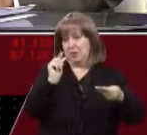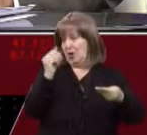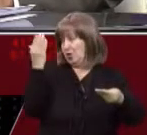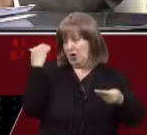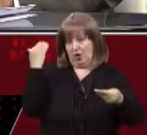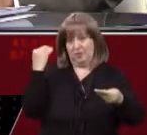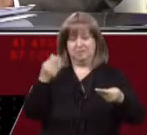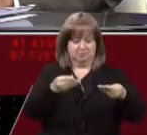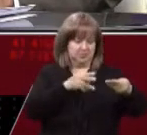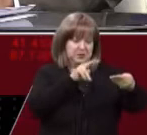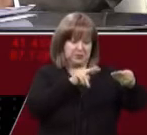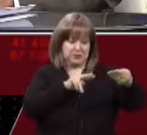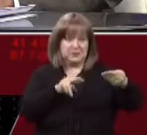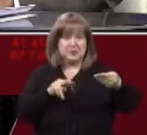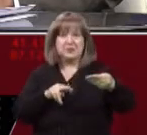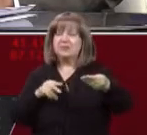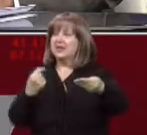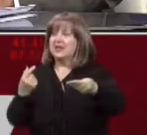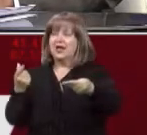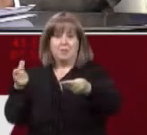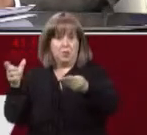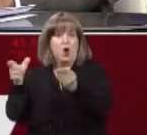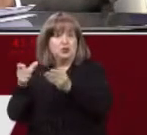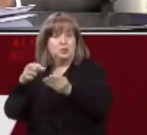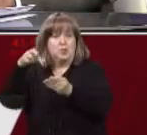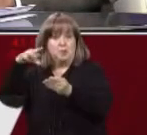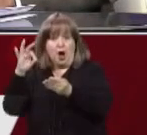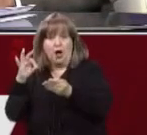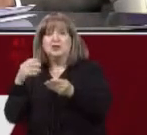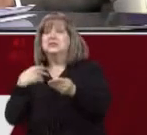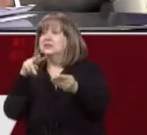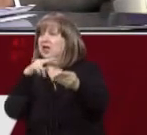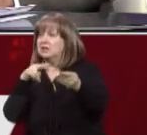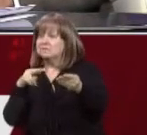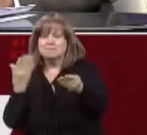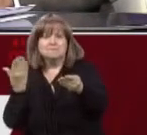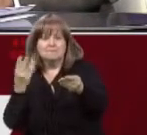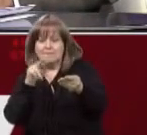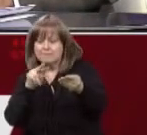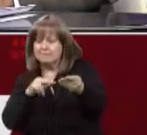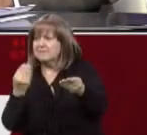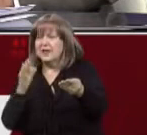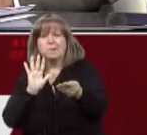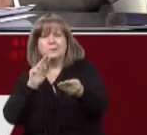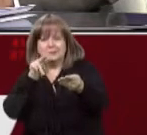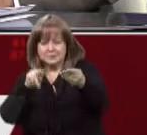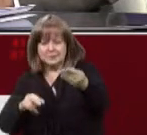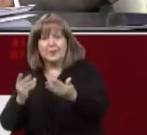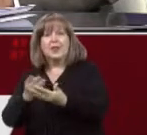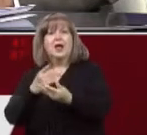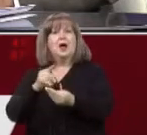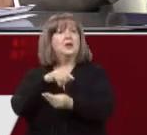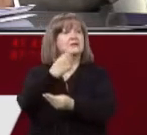poquito, sí. Y lo que estamos haciendo es estudiarlo claramente, y más que estudiarlo,